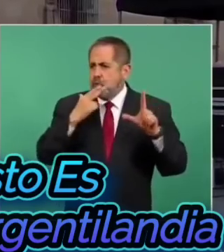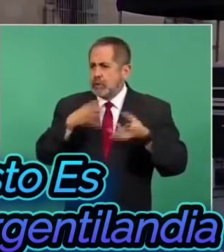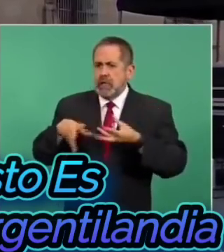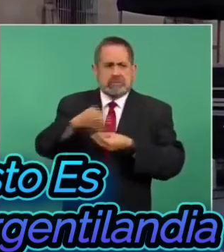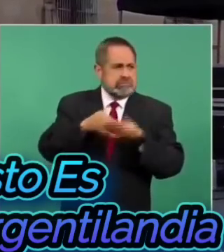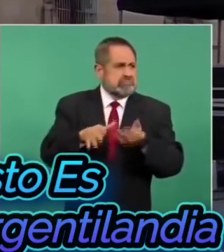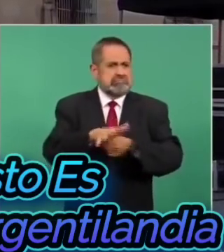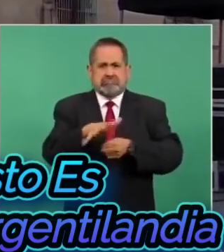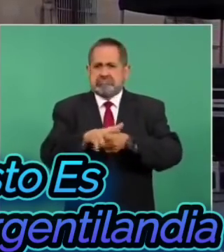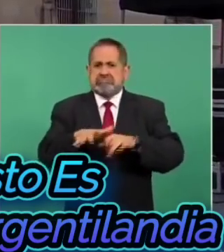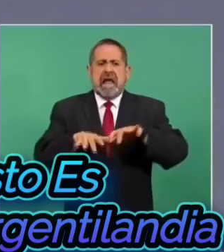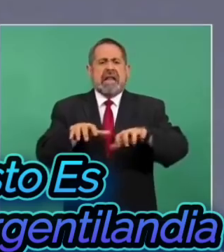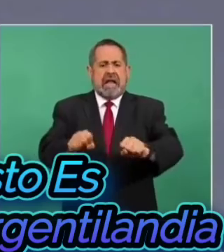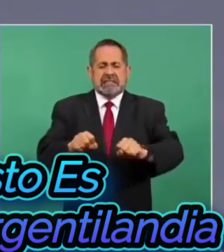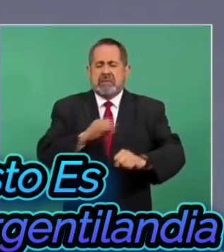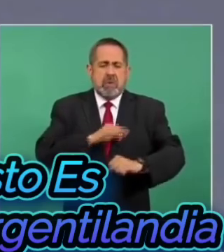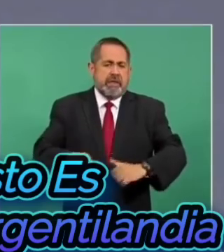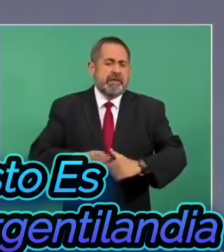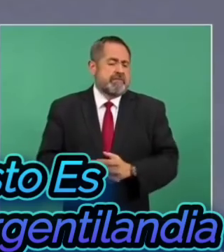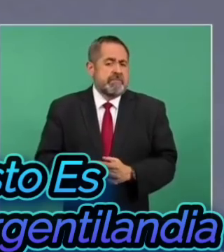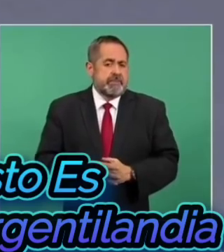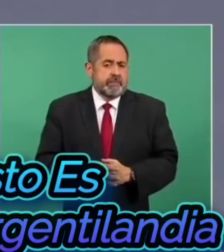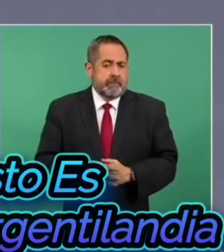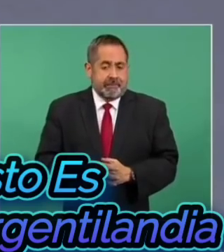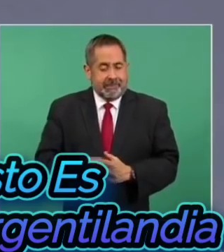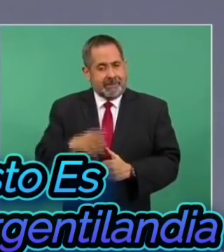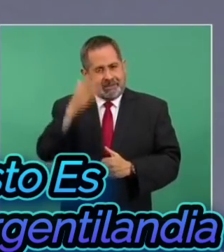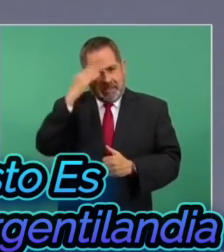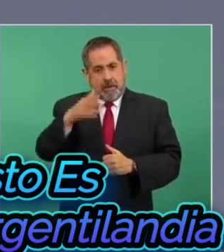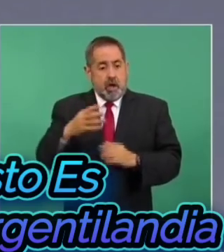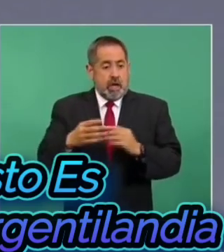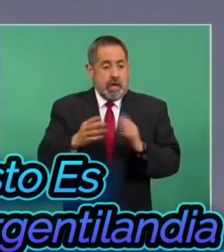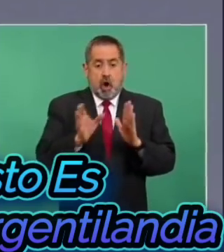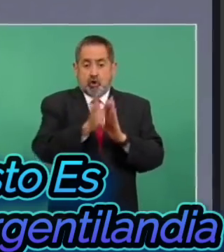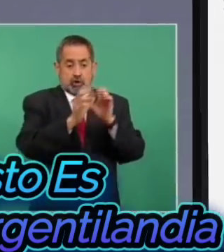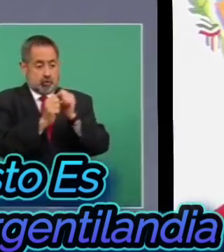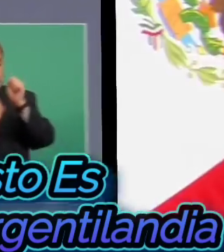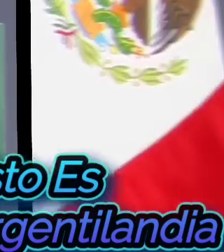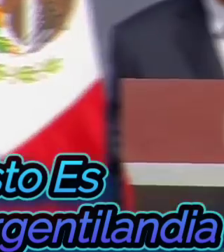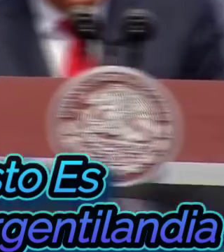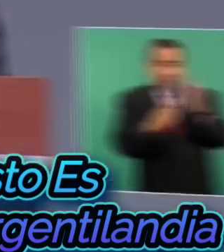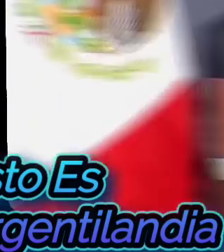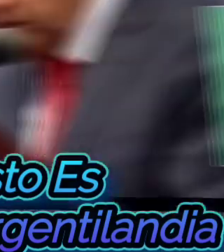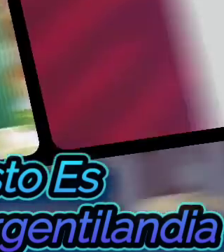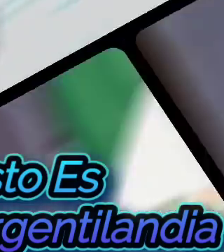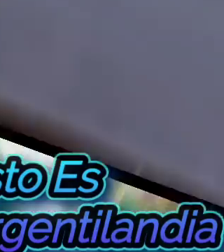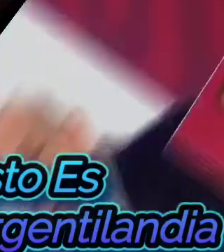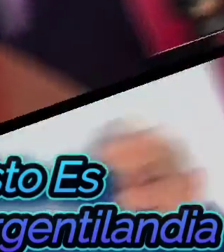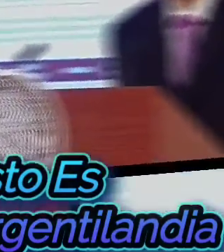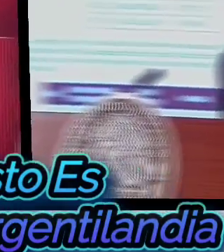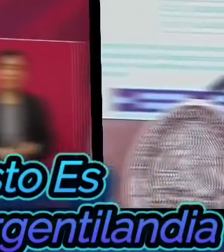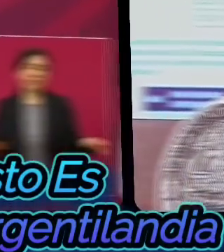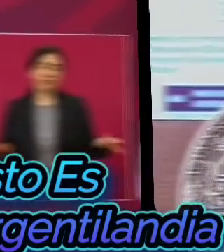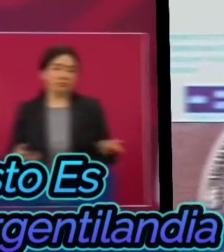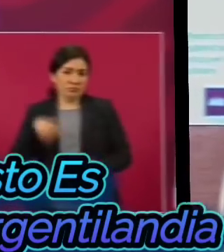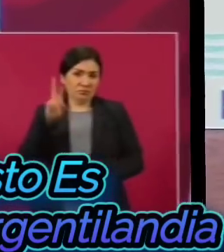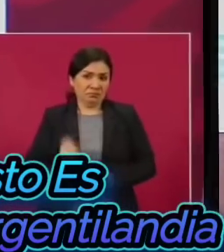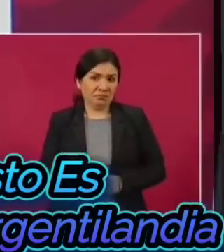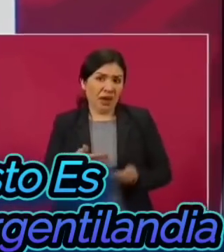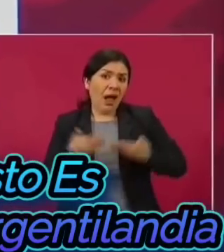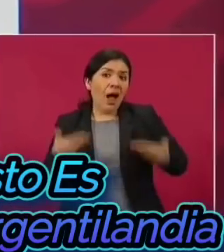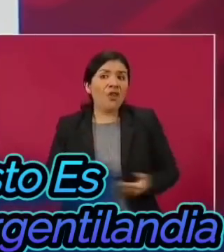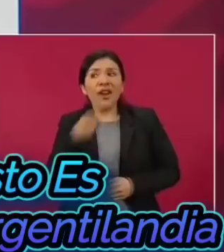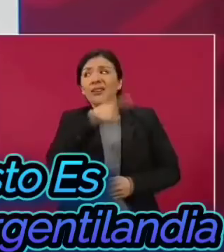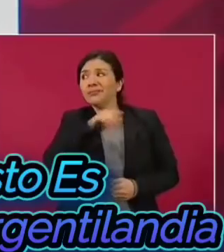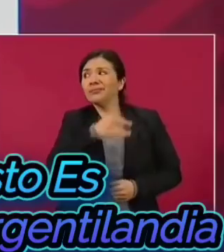las famosísimas mañaneras. Vamos a escuchar al presidente que ya adelantaba esta muy buena noticia. Aunque se molesten,